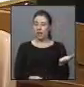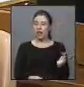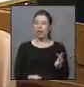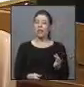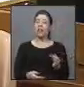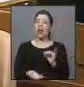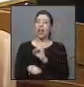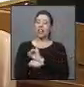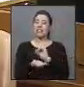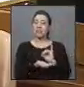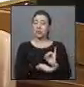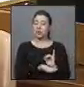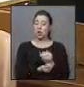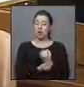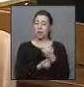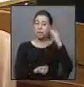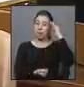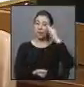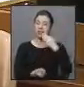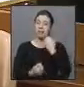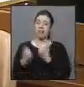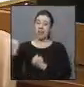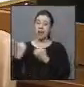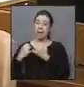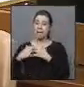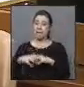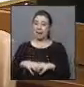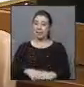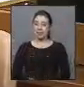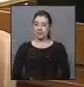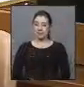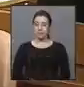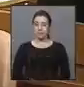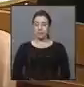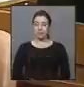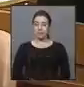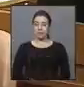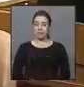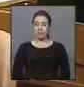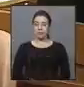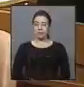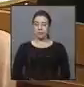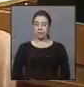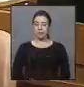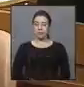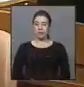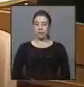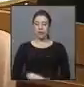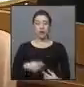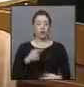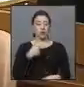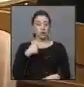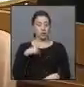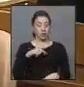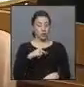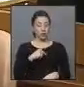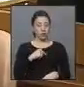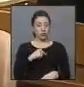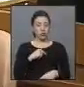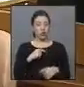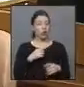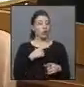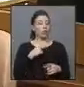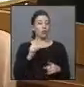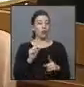de los órganos policiales e incluso del mundo empresarial. En fin, no seremos parte, por cierto, en consecuencia de